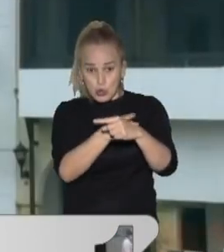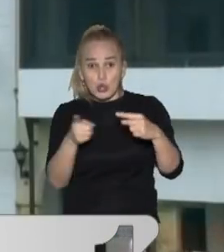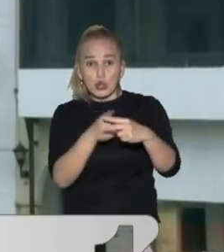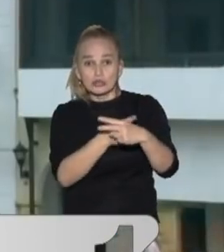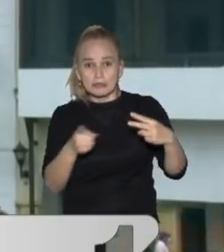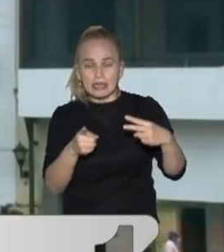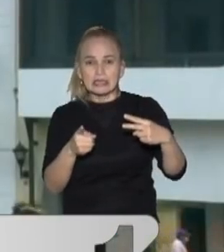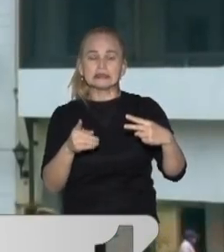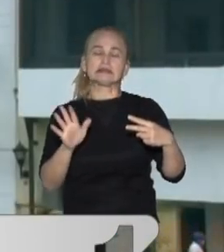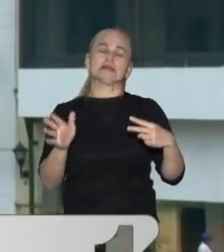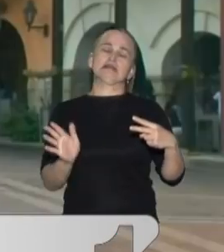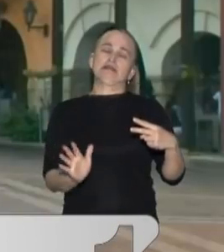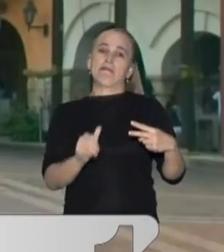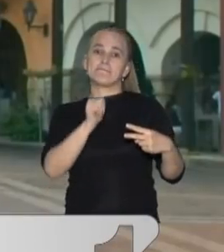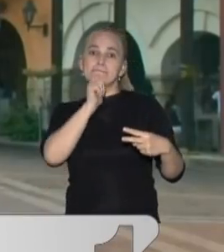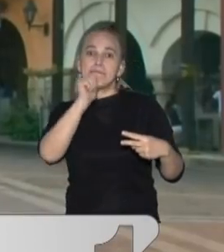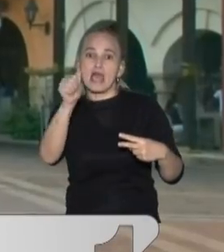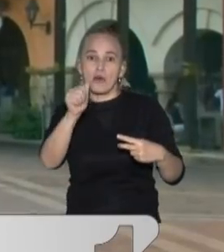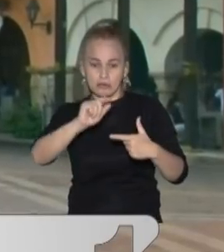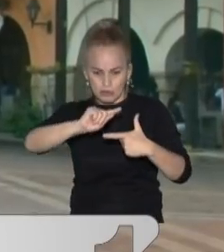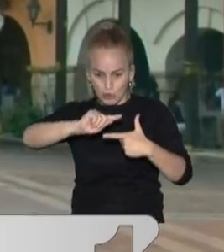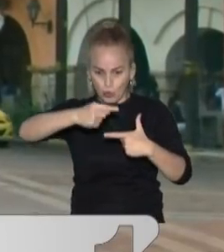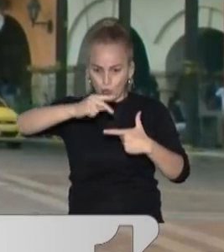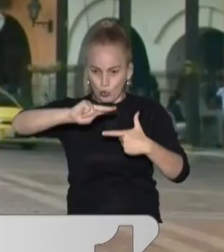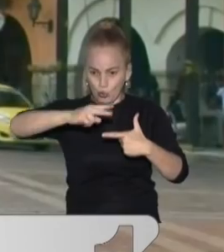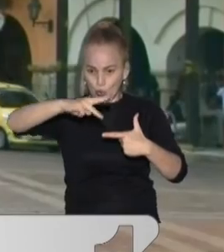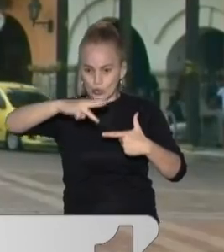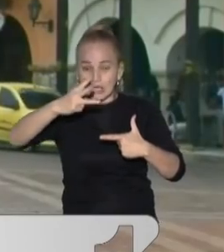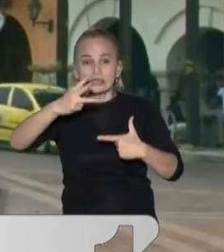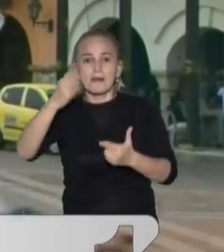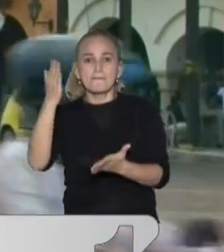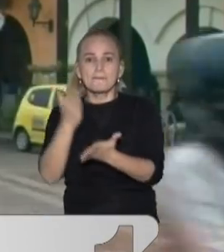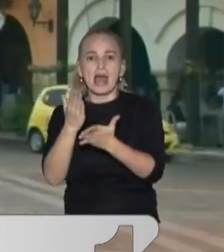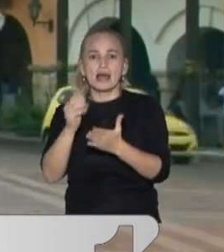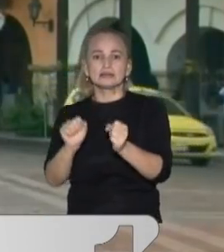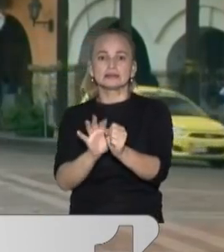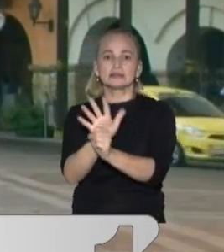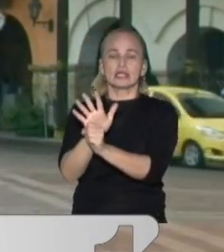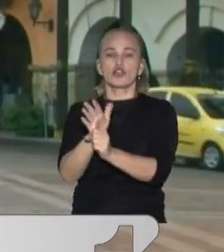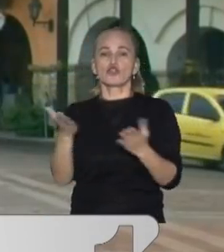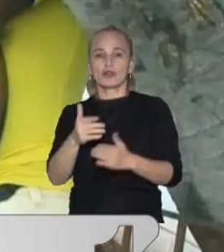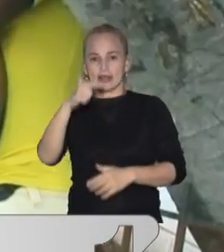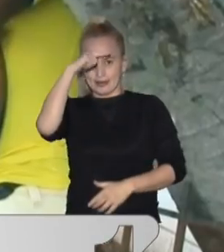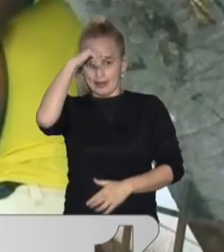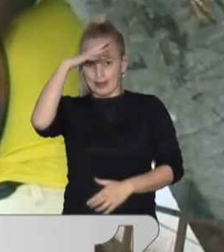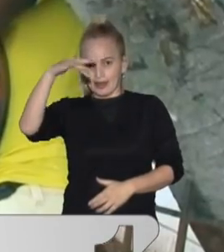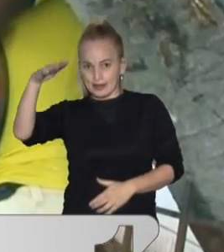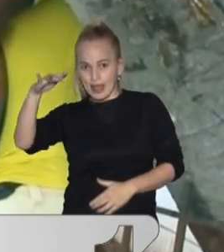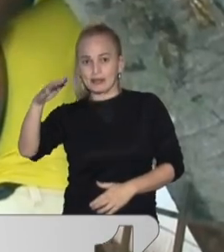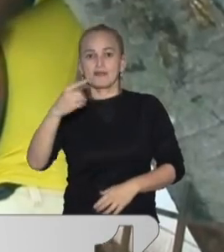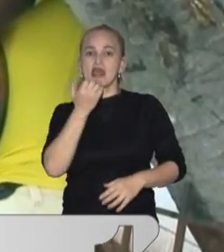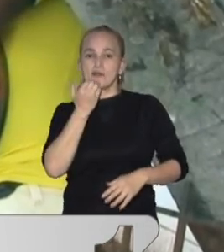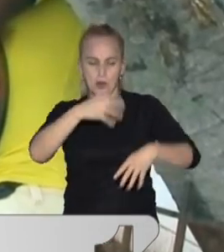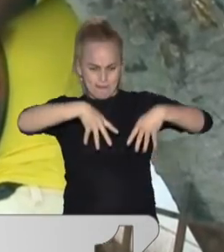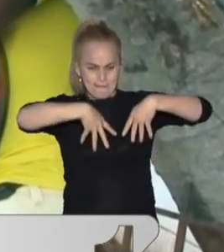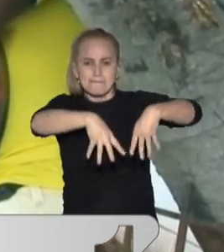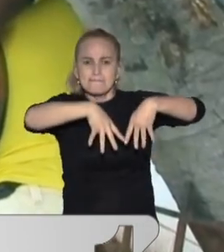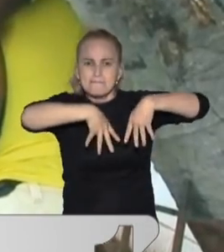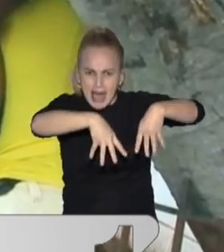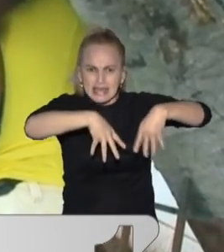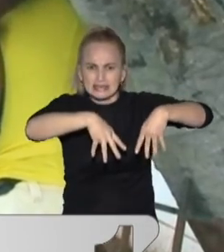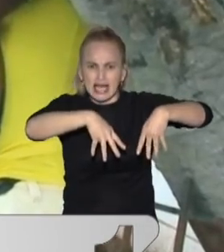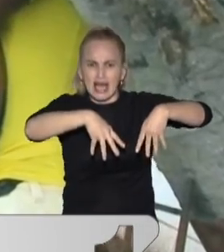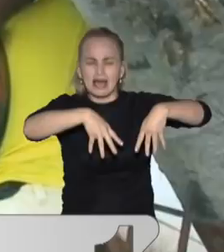semanas cuando vamos a alcanzar el pico de la epidemia en la ciudad. Significa que las mismas marchas, la movilización